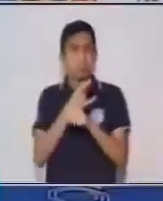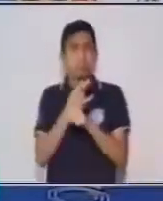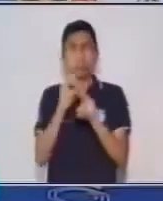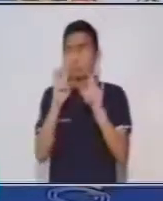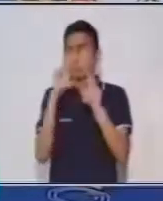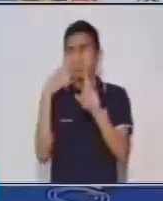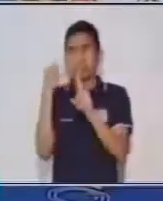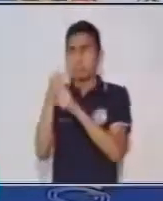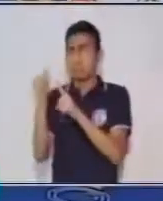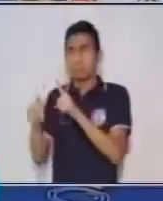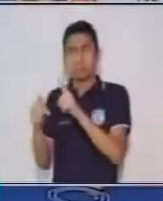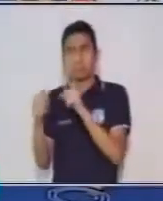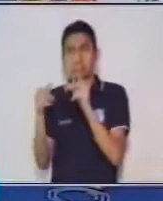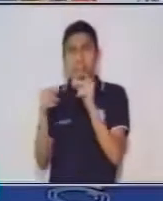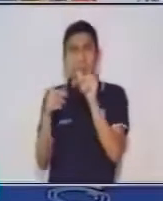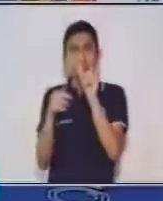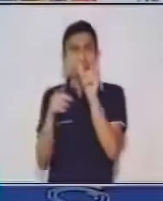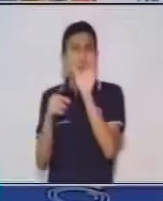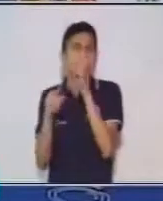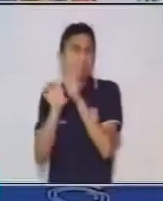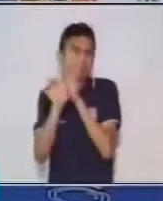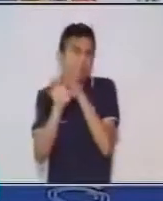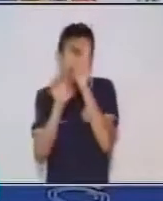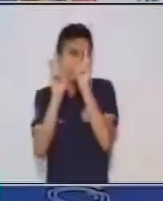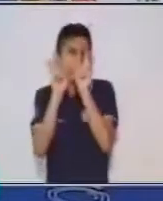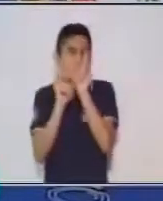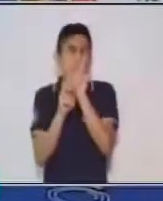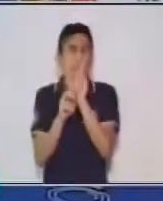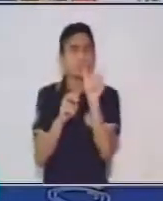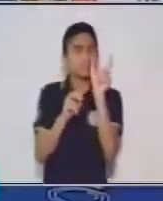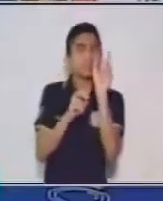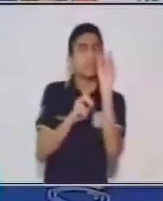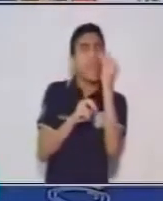si le añadimos antes la partícula que, esta